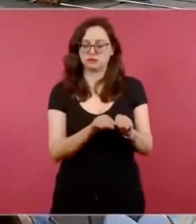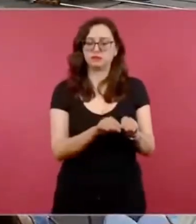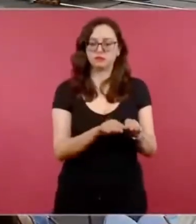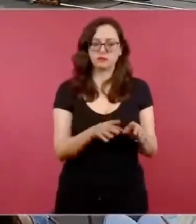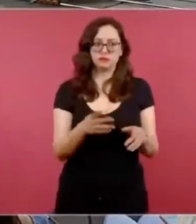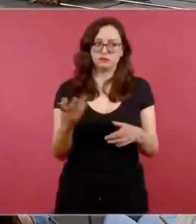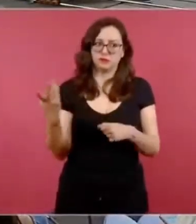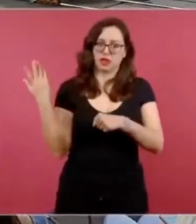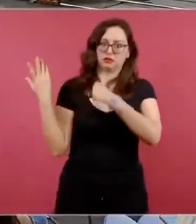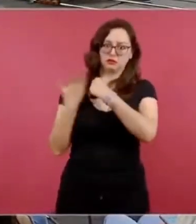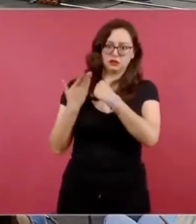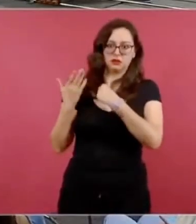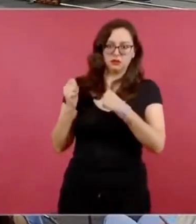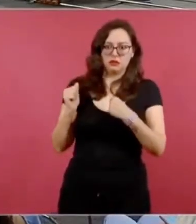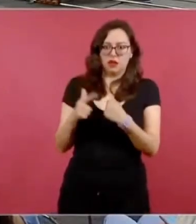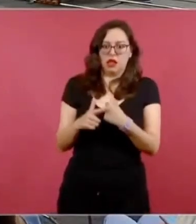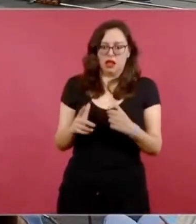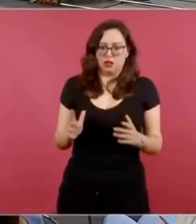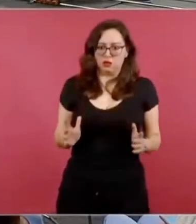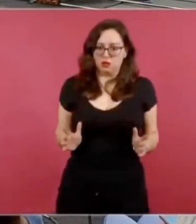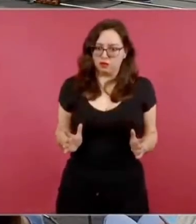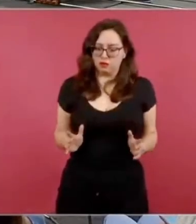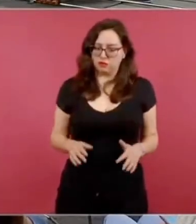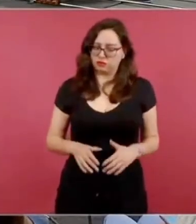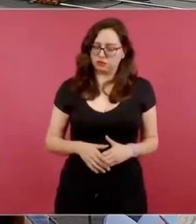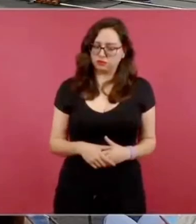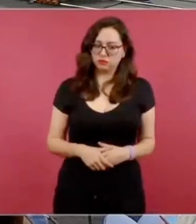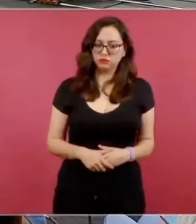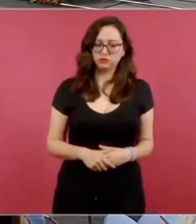no nos vayan a cepillar.